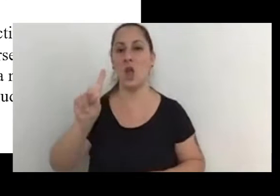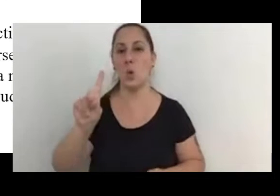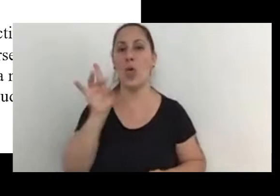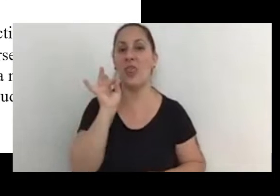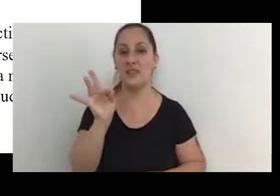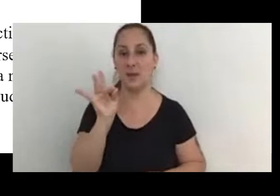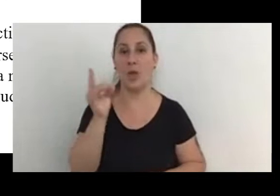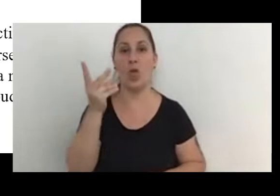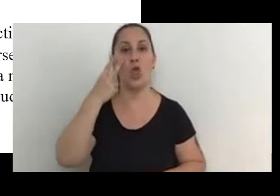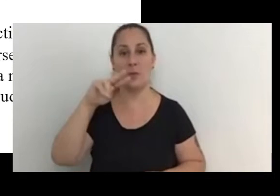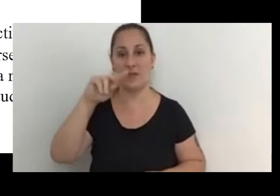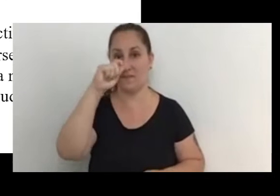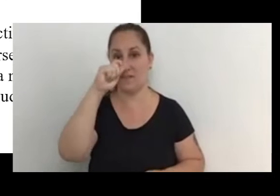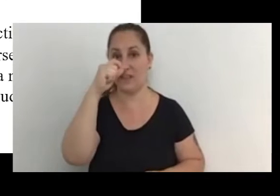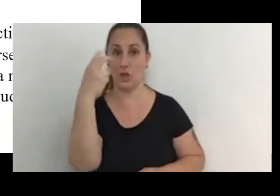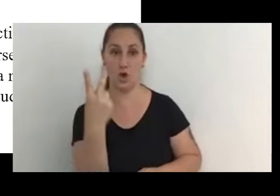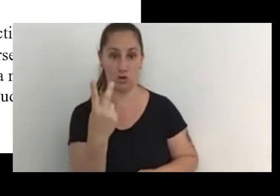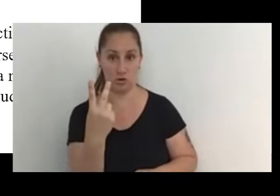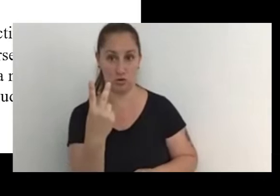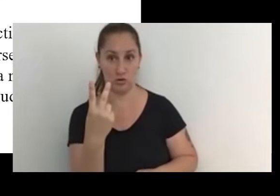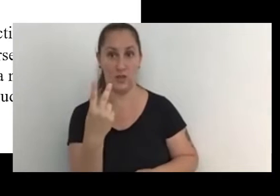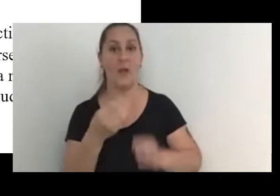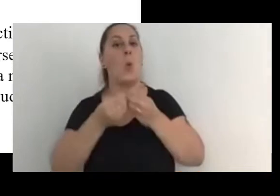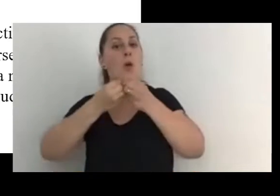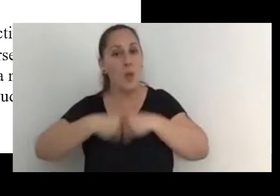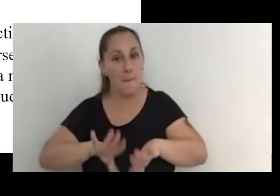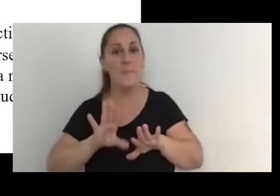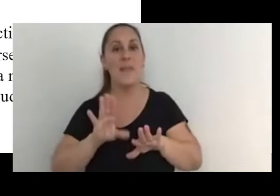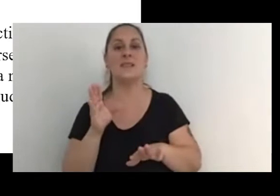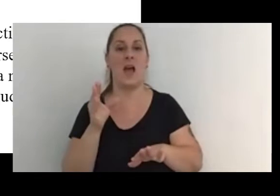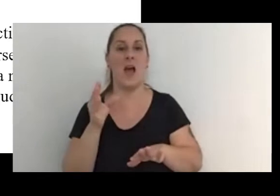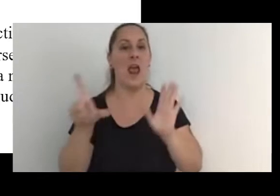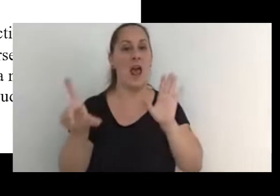del 2022, desde la entrada en vigencia de la ley